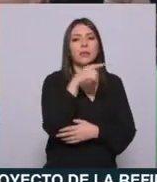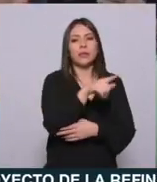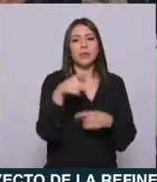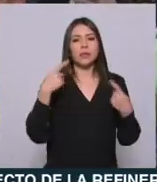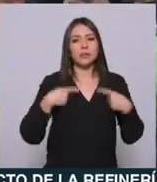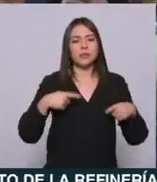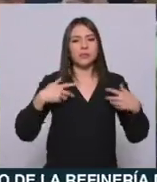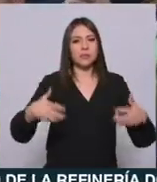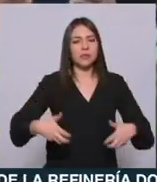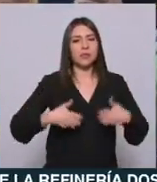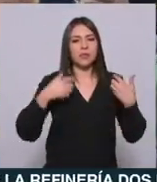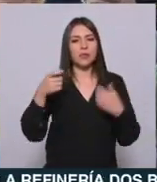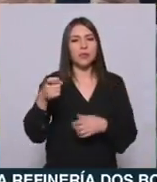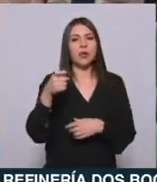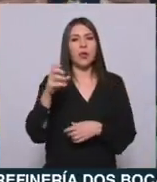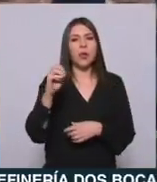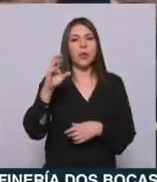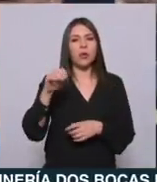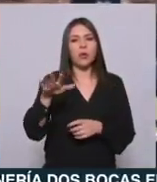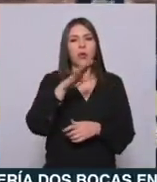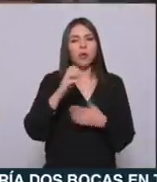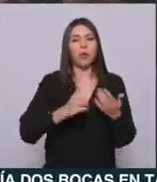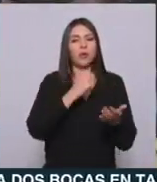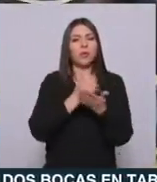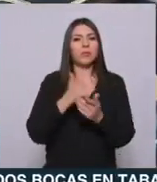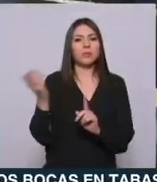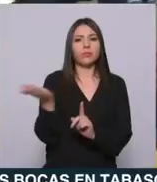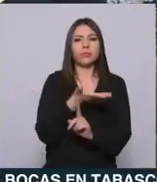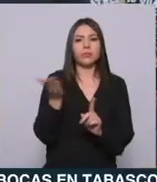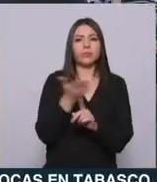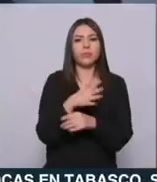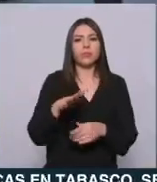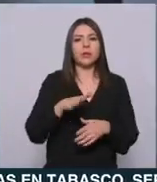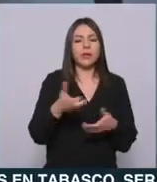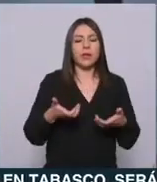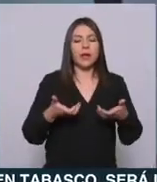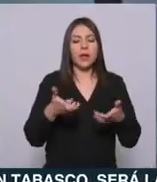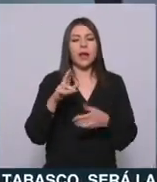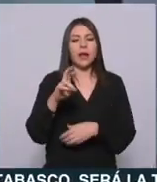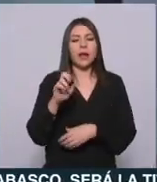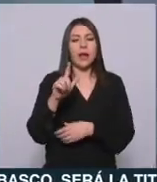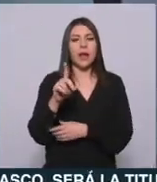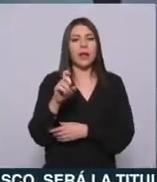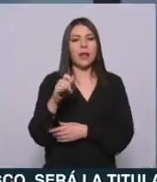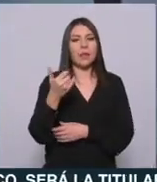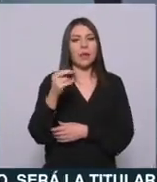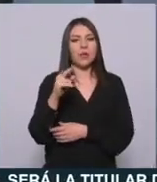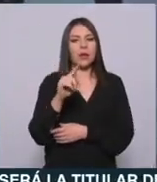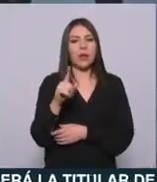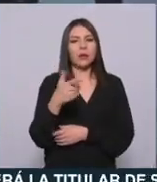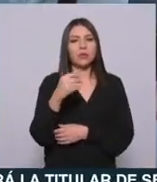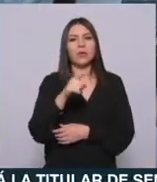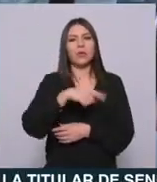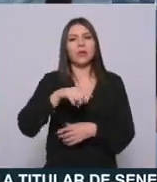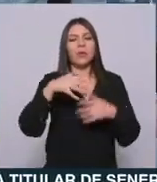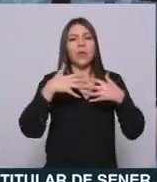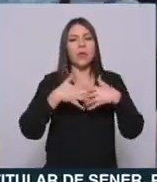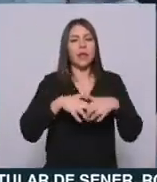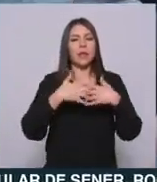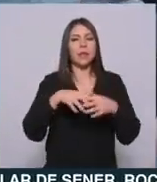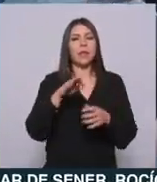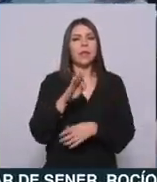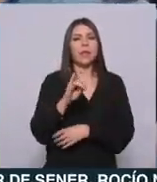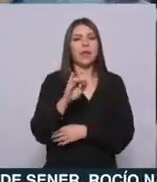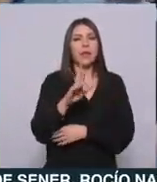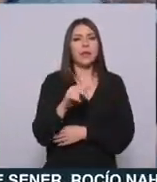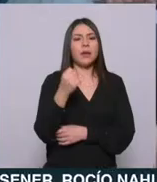colonia Joco la tala de más de 56 árboles de la calle Real de Mayorazgo por parte de trabajadores de la empresa constructora Fibra 1